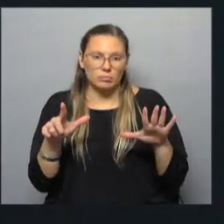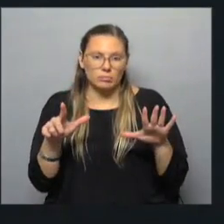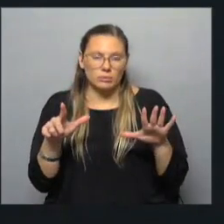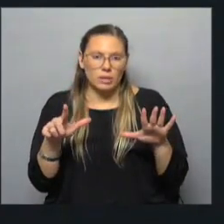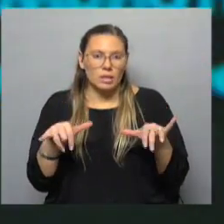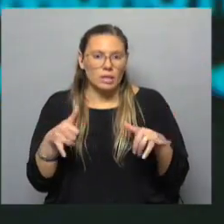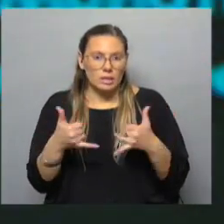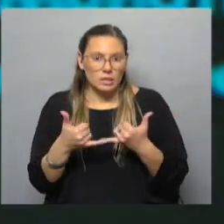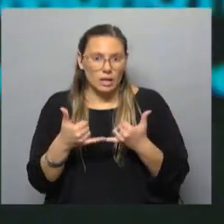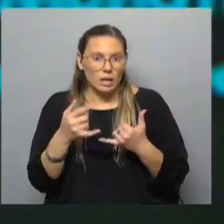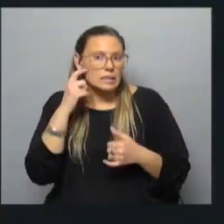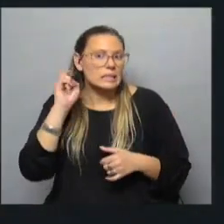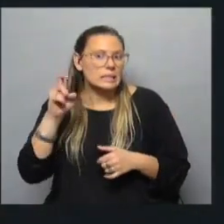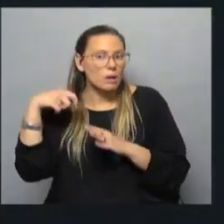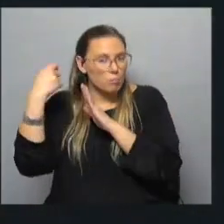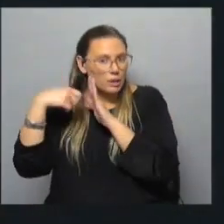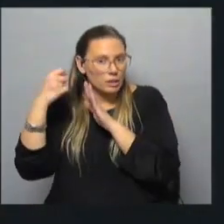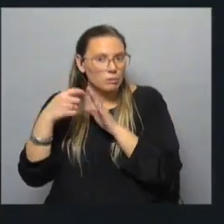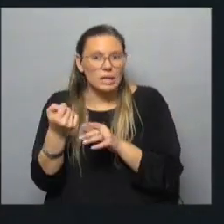27. ¿Y ya estabas con la idea de la película? Claro,